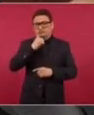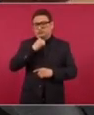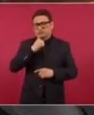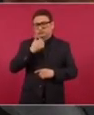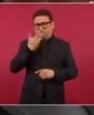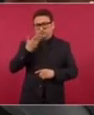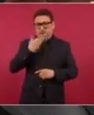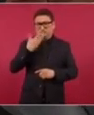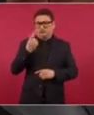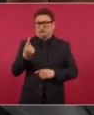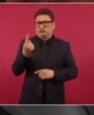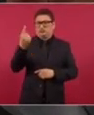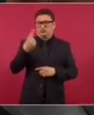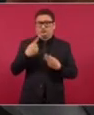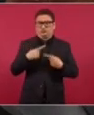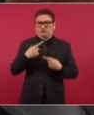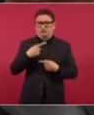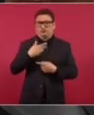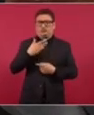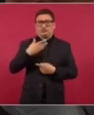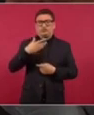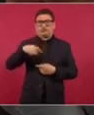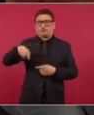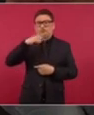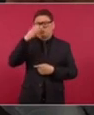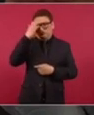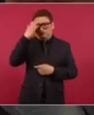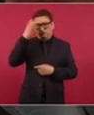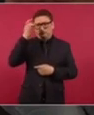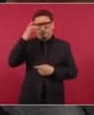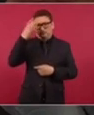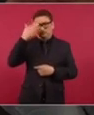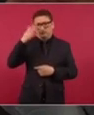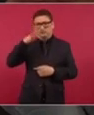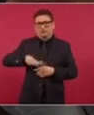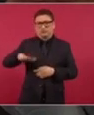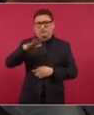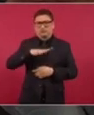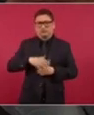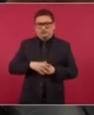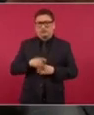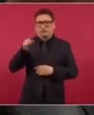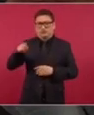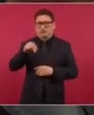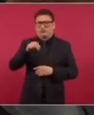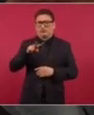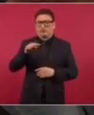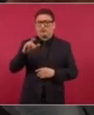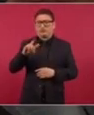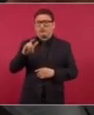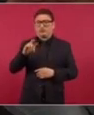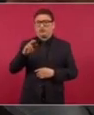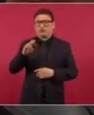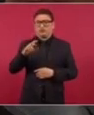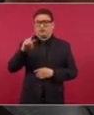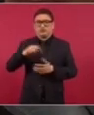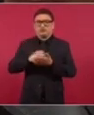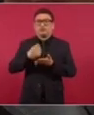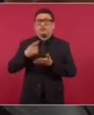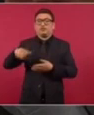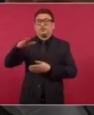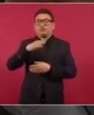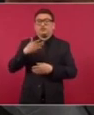un individuo muy conocido a nivel local en Nuevo Laredo y en general Tamaulipas, que